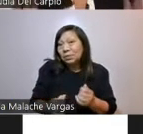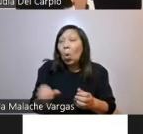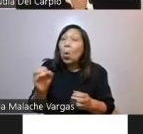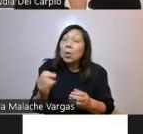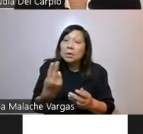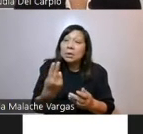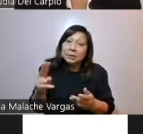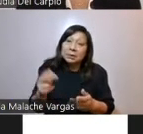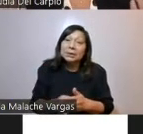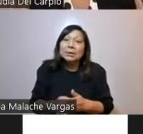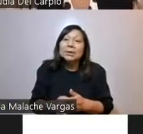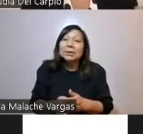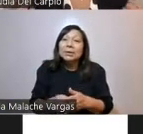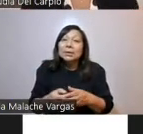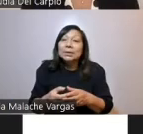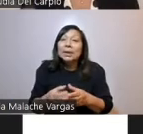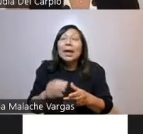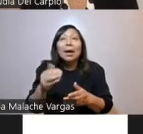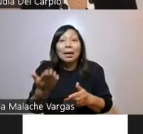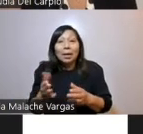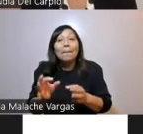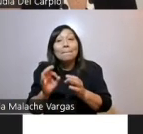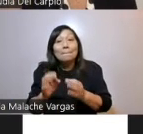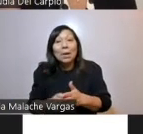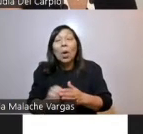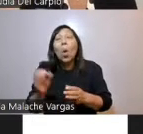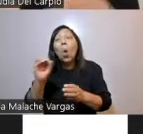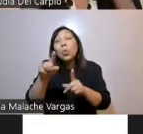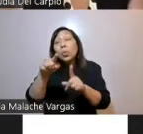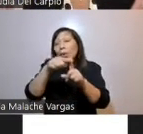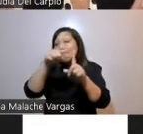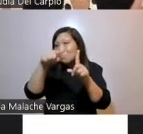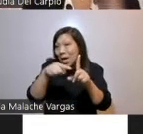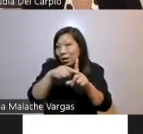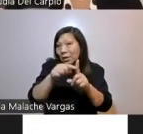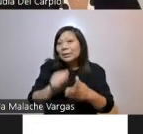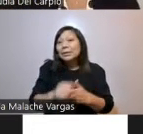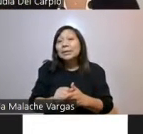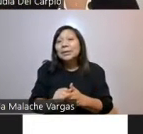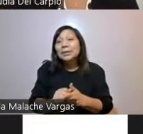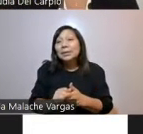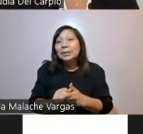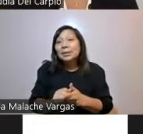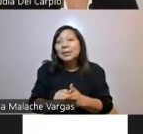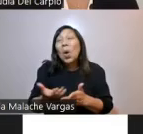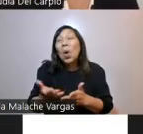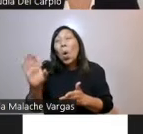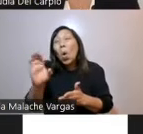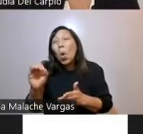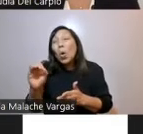con penetración vaginal, hay riesgo de embarazo, y en toda práctica sexual de infecciones de transmisión